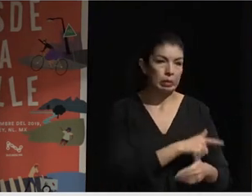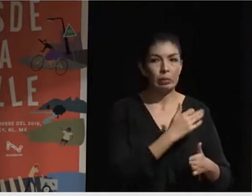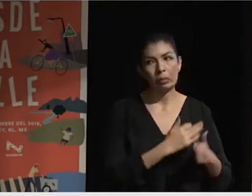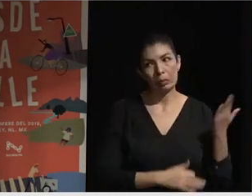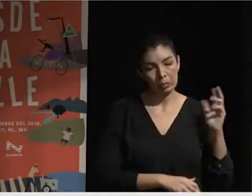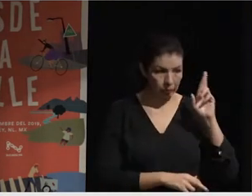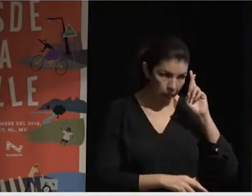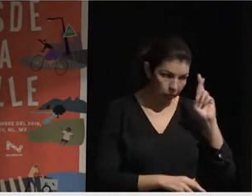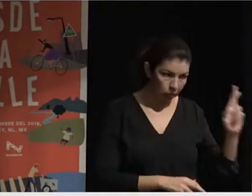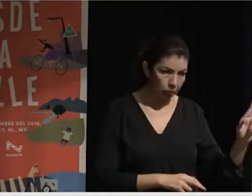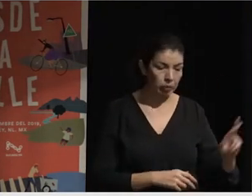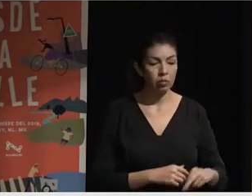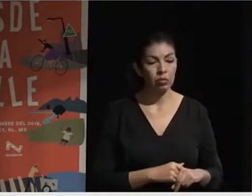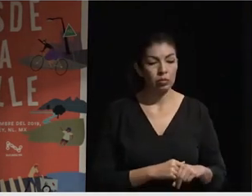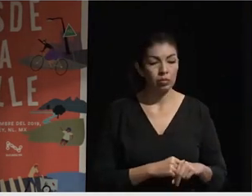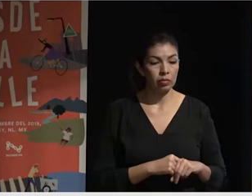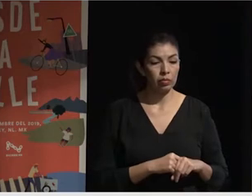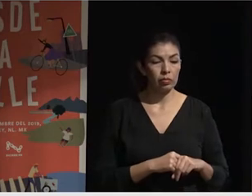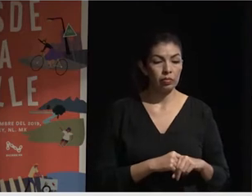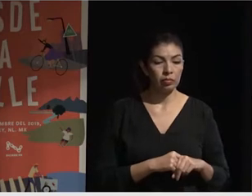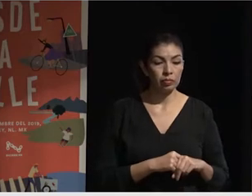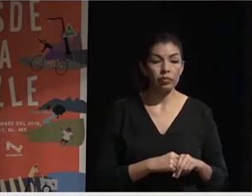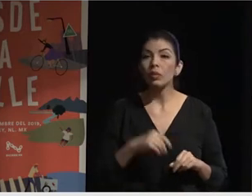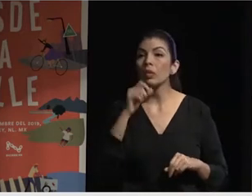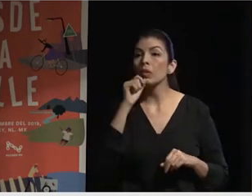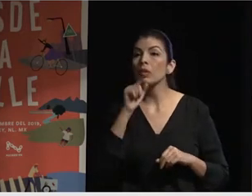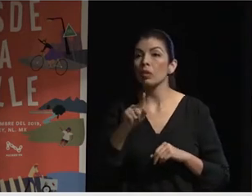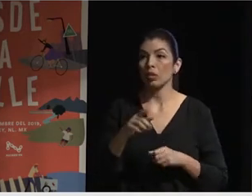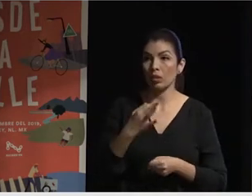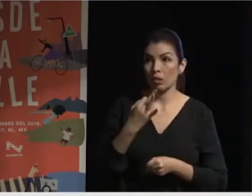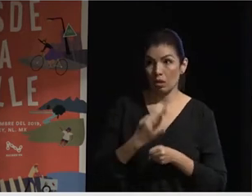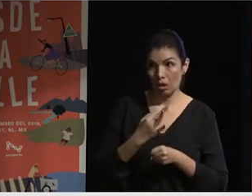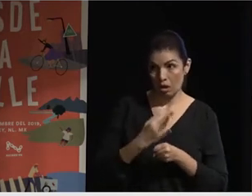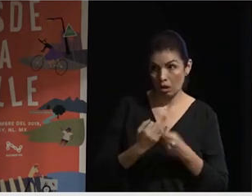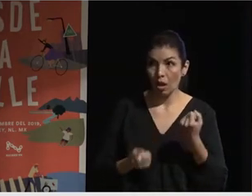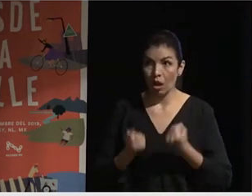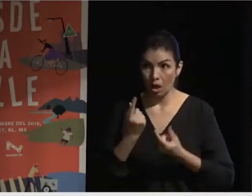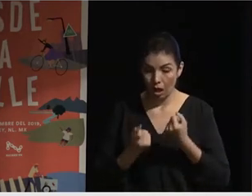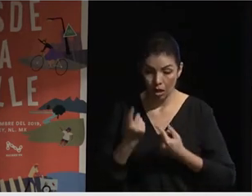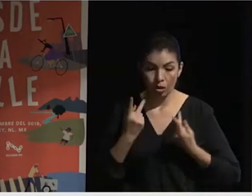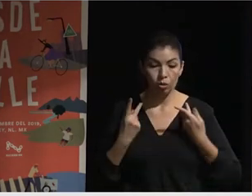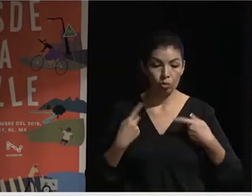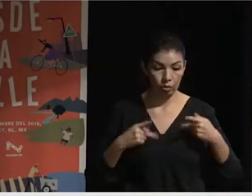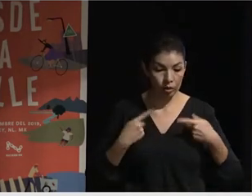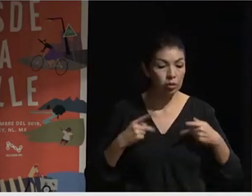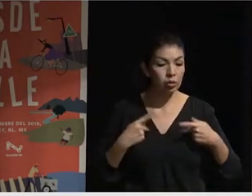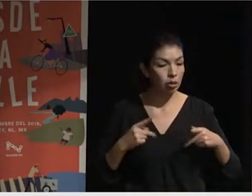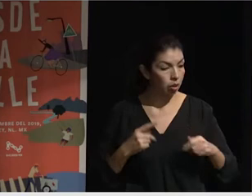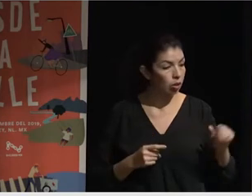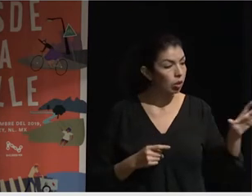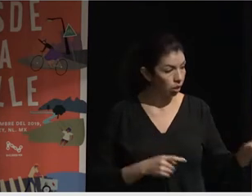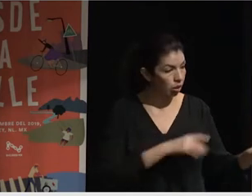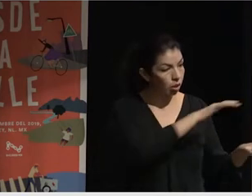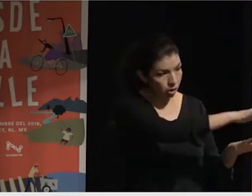orden. Y hoy en día existen personas desde los asentamientos queriendo mejorar la ciudad. Y sobre todo hay una herramienta